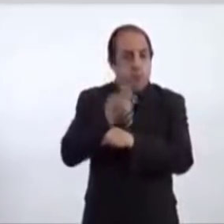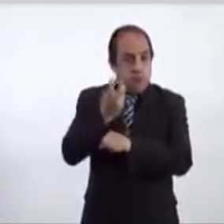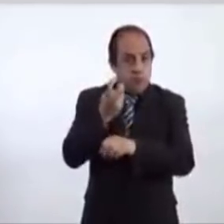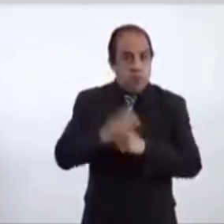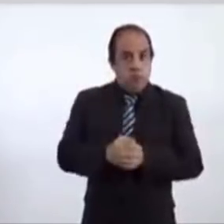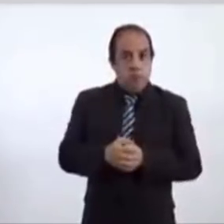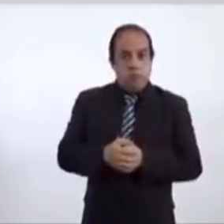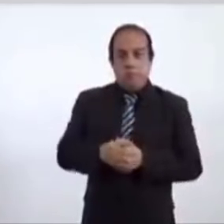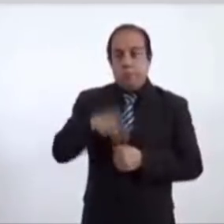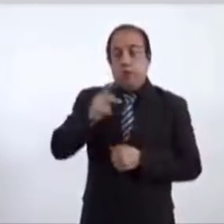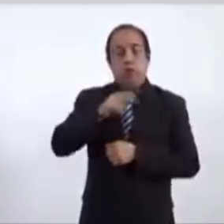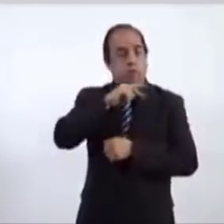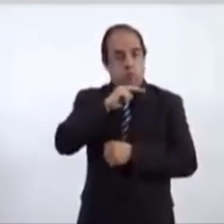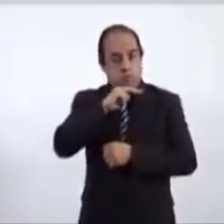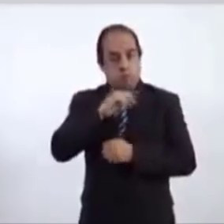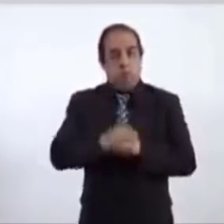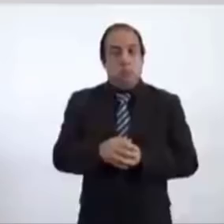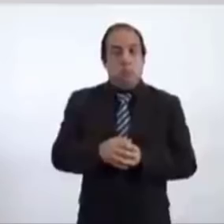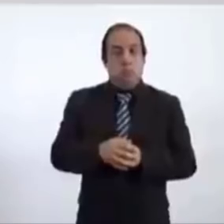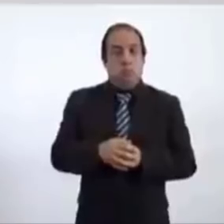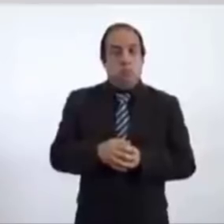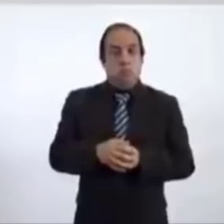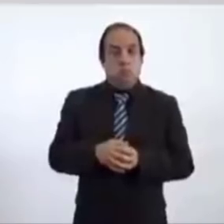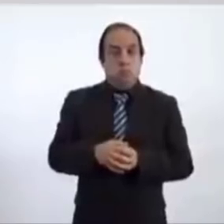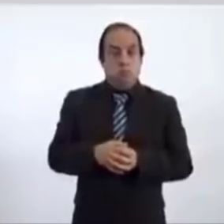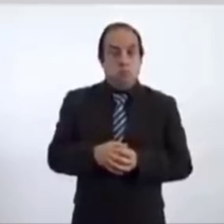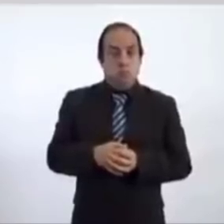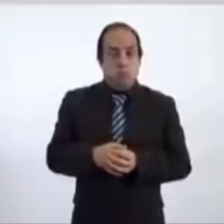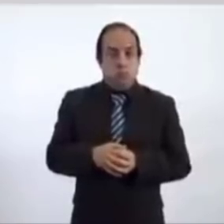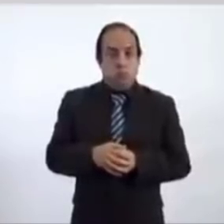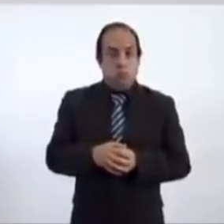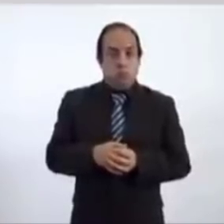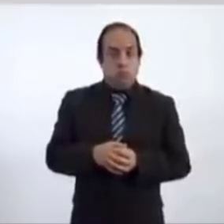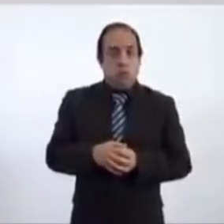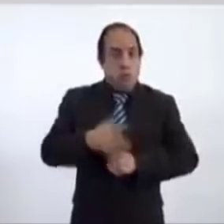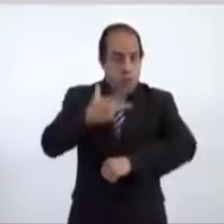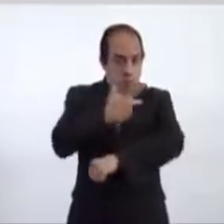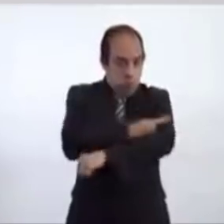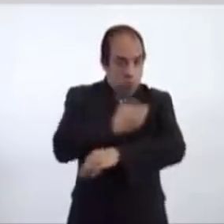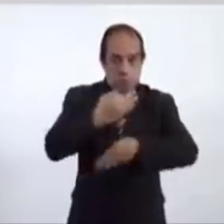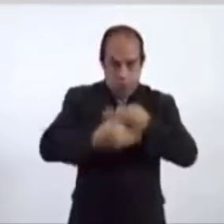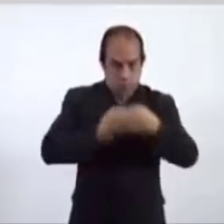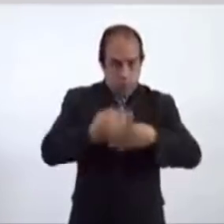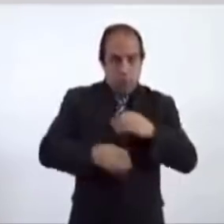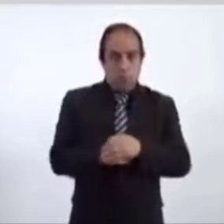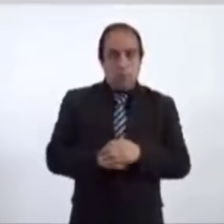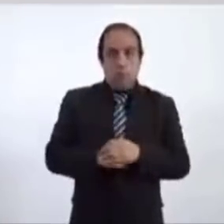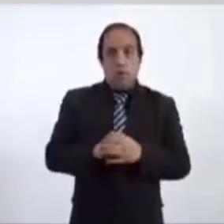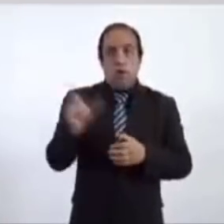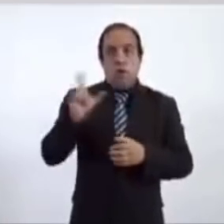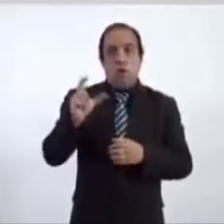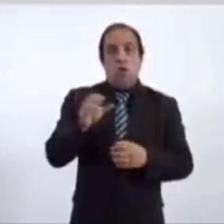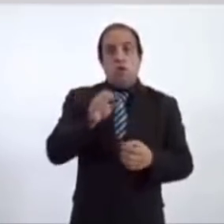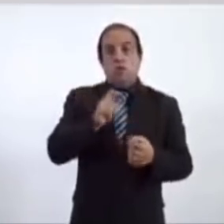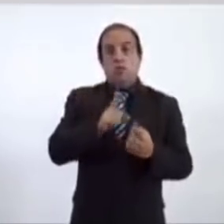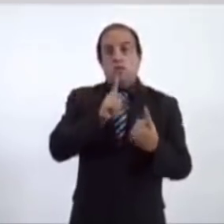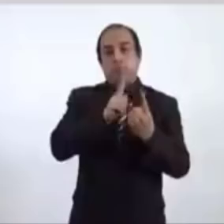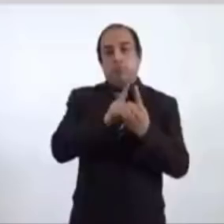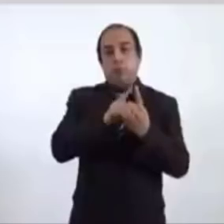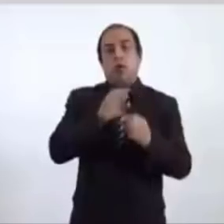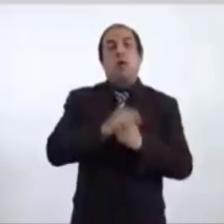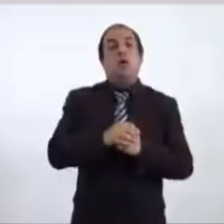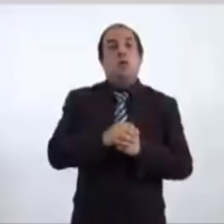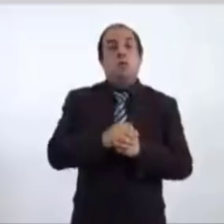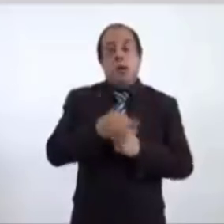se preocupen. Si por alguna razón, es decir, se va a vacunar a todos. Y ya que nos acerquemos al 19 de